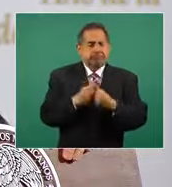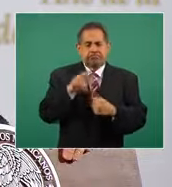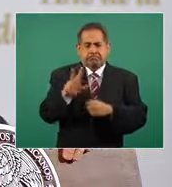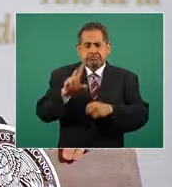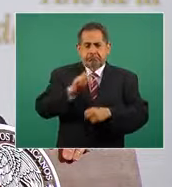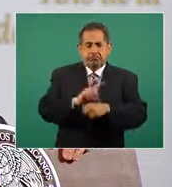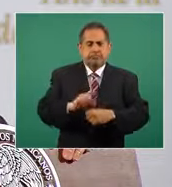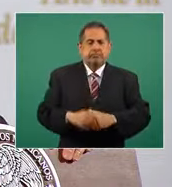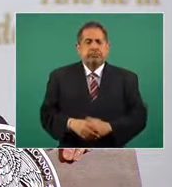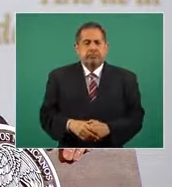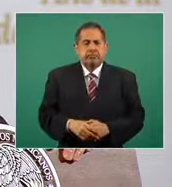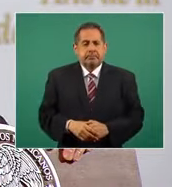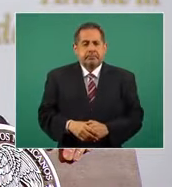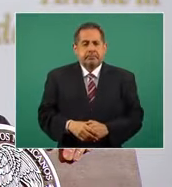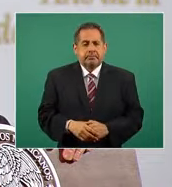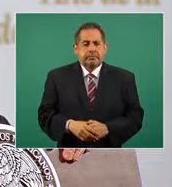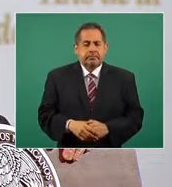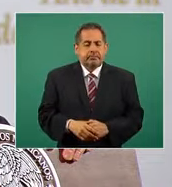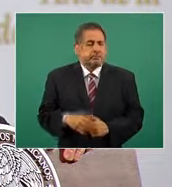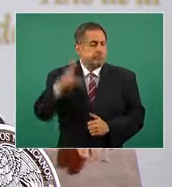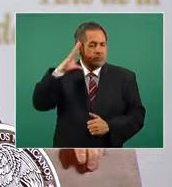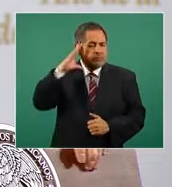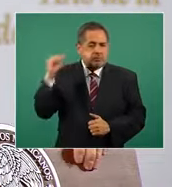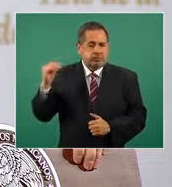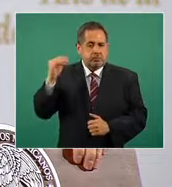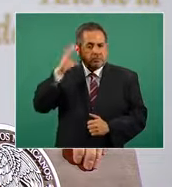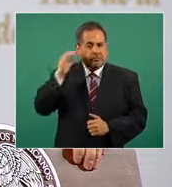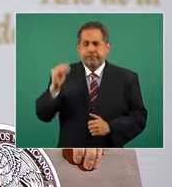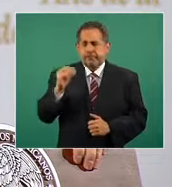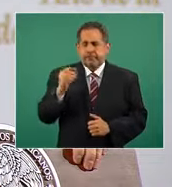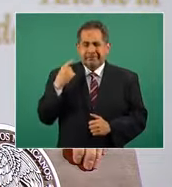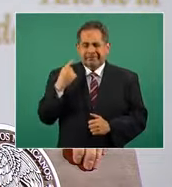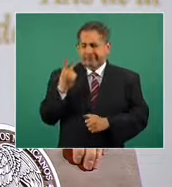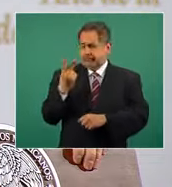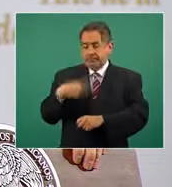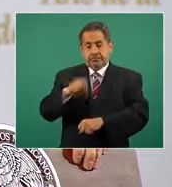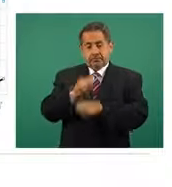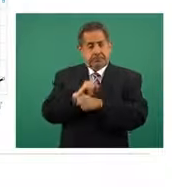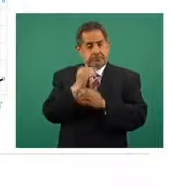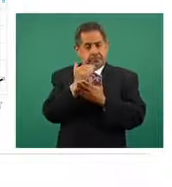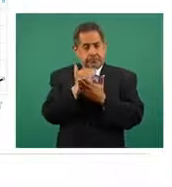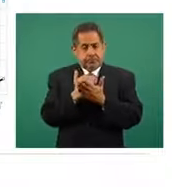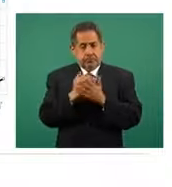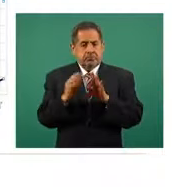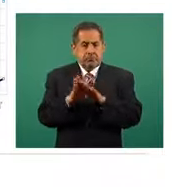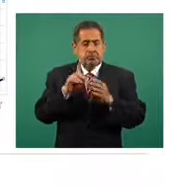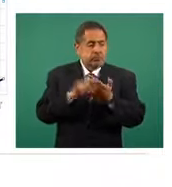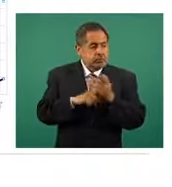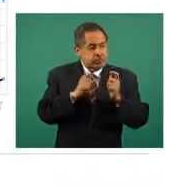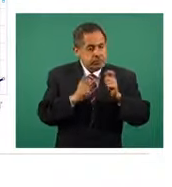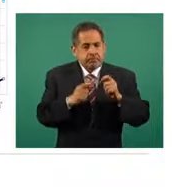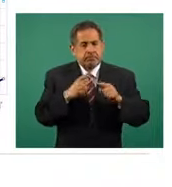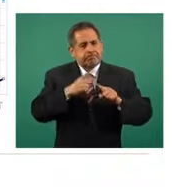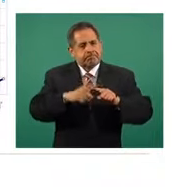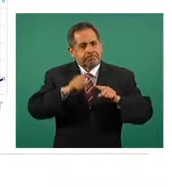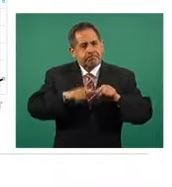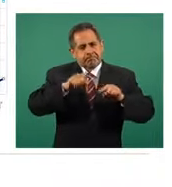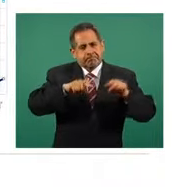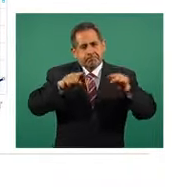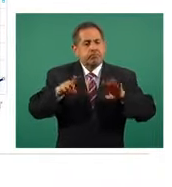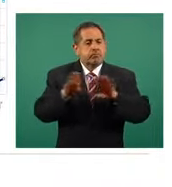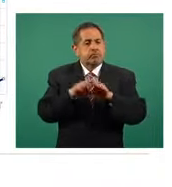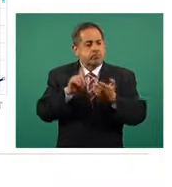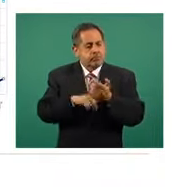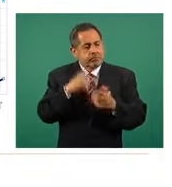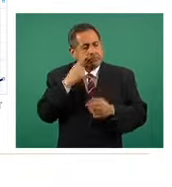La siguiente. Colima, apenas 2 semanas de reducción, muy semejante el patrón de distribución de los casos en el